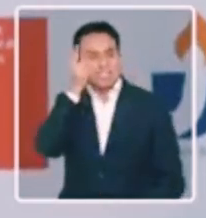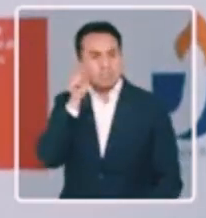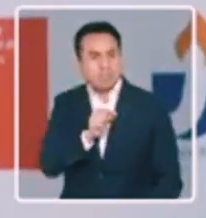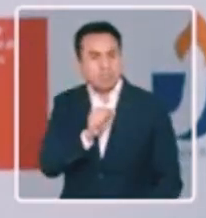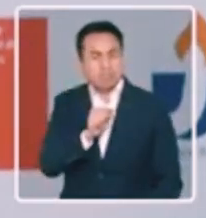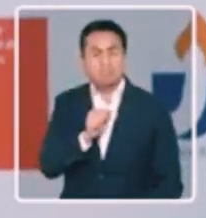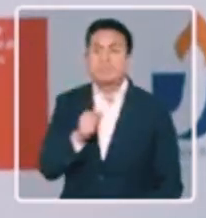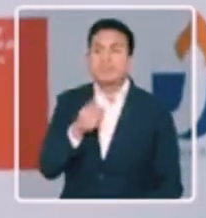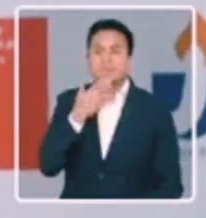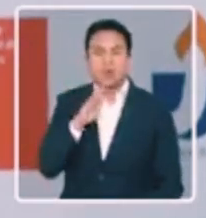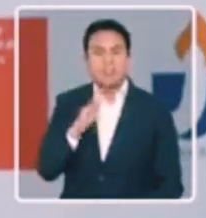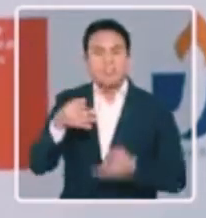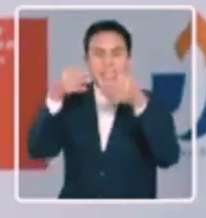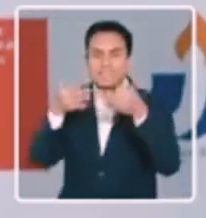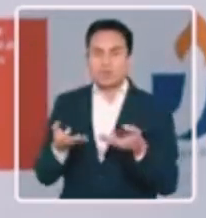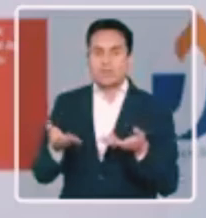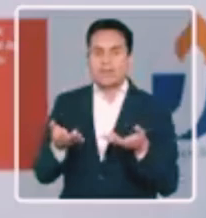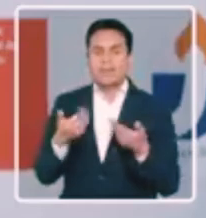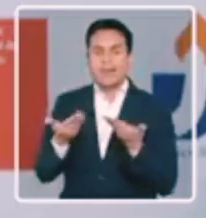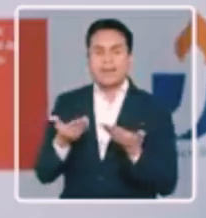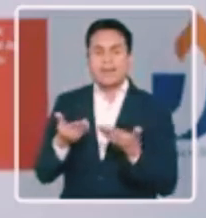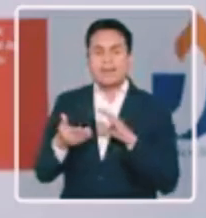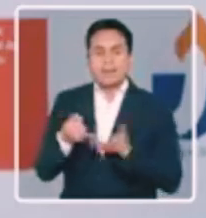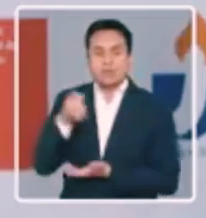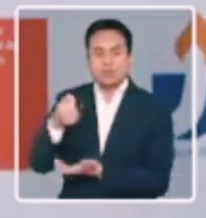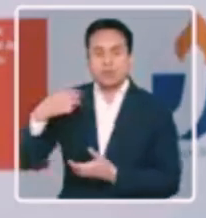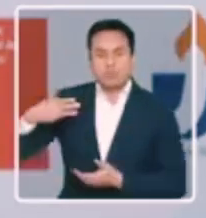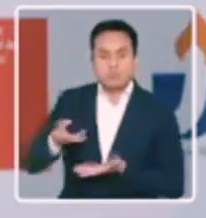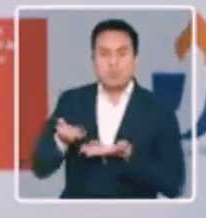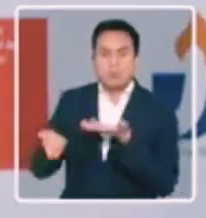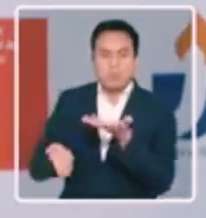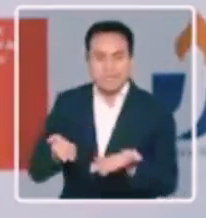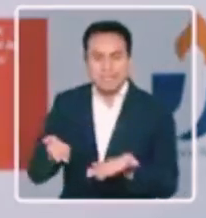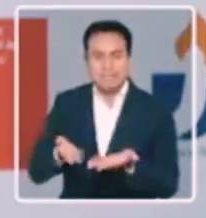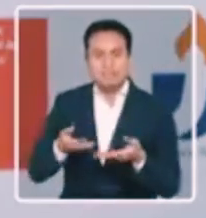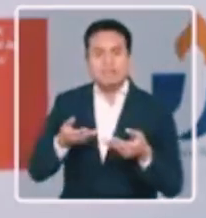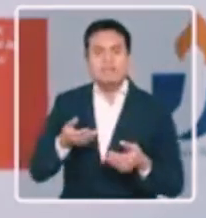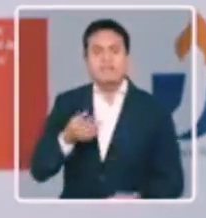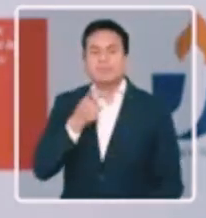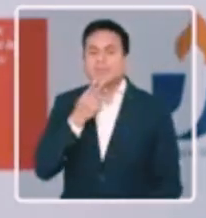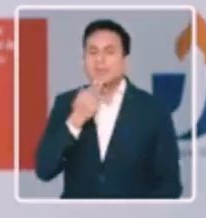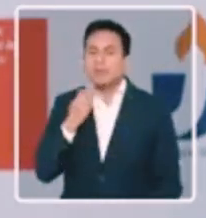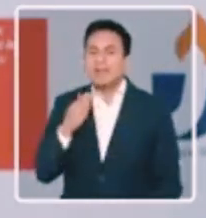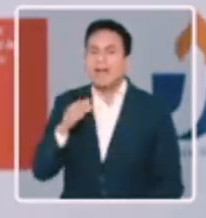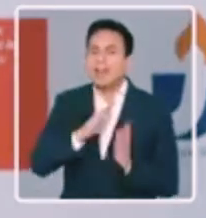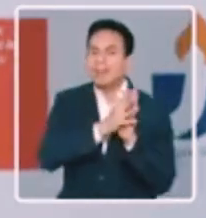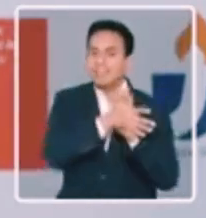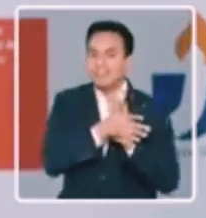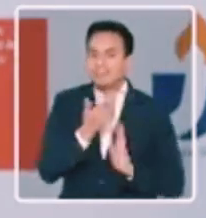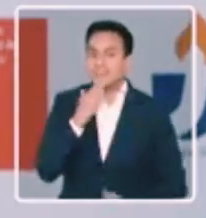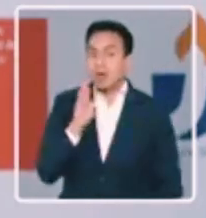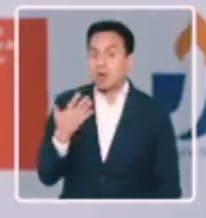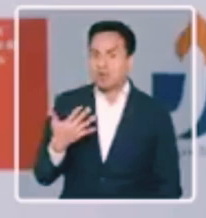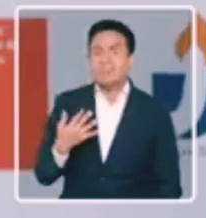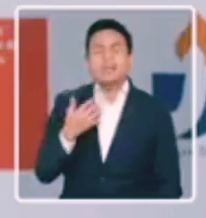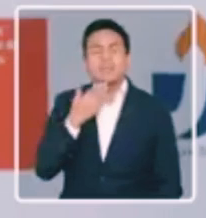entendimiento mejorando la seguridad dándole más recursos a los municipios mejorar la calidad de vida la araucanía Y que todos en la